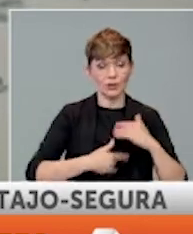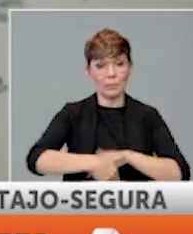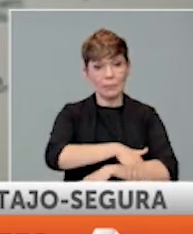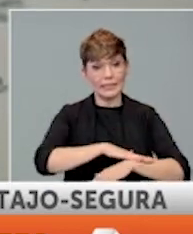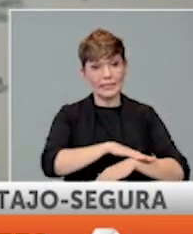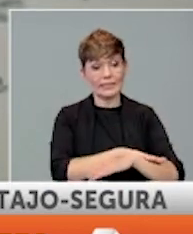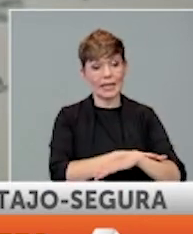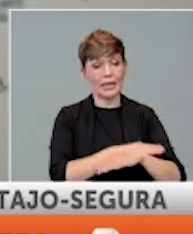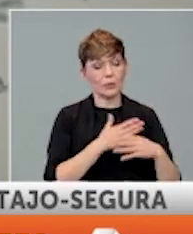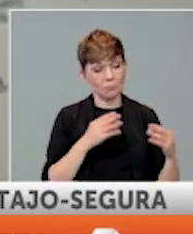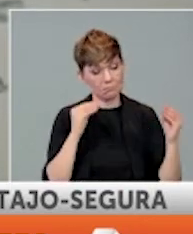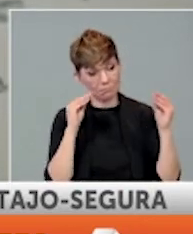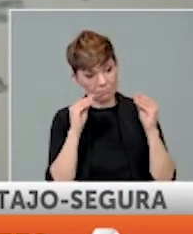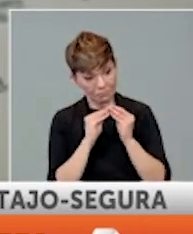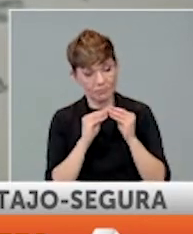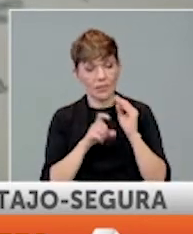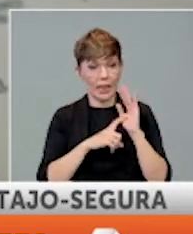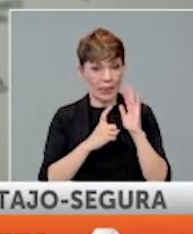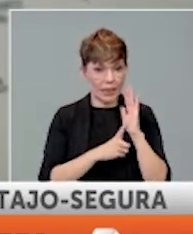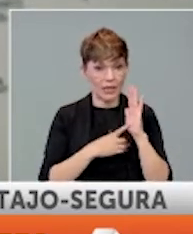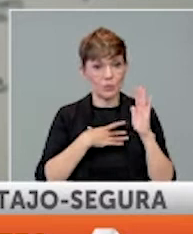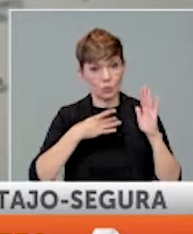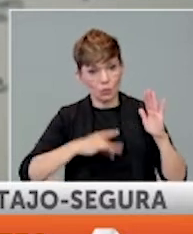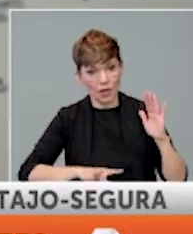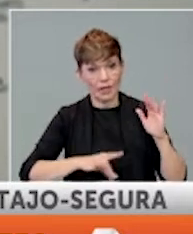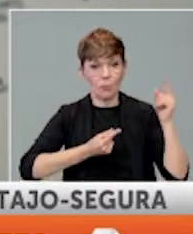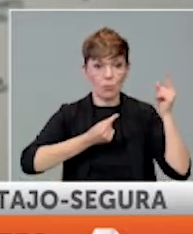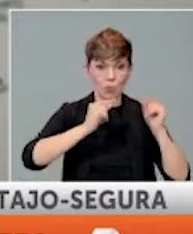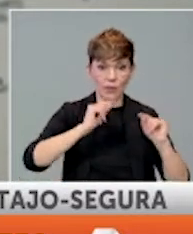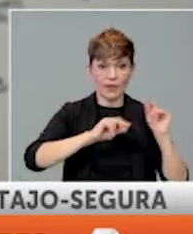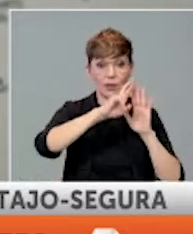dentro de lo que dice la ley, ¿no? Que hay que modificar las reglas de explotación